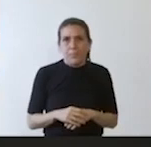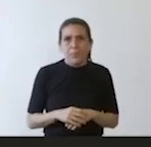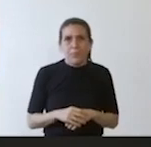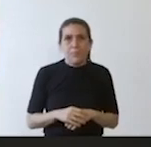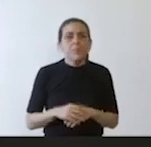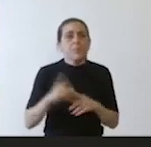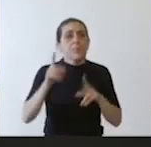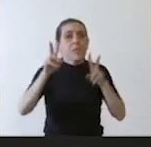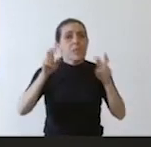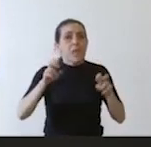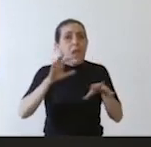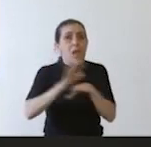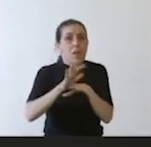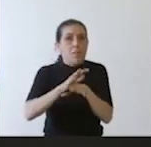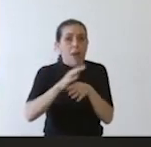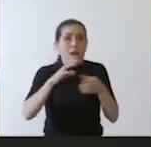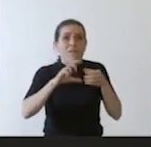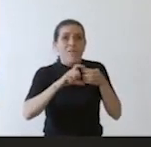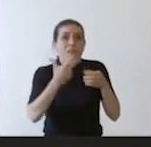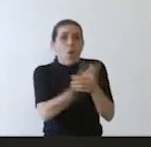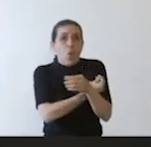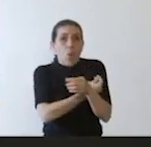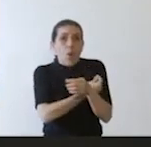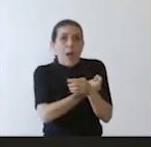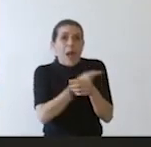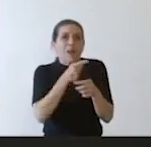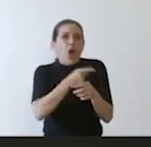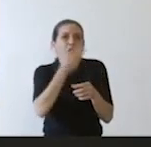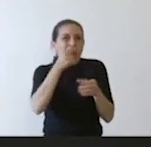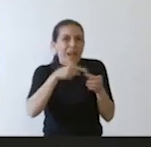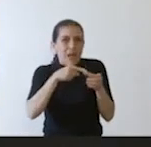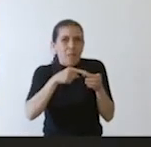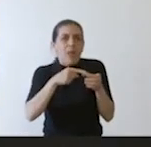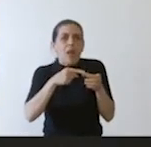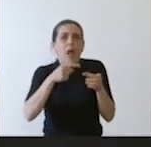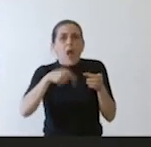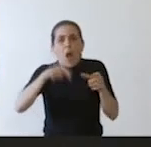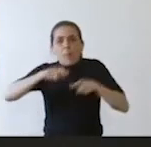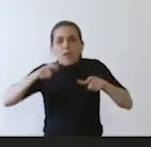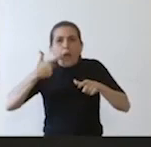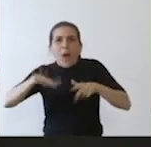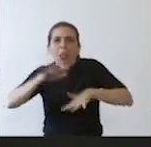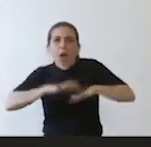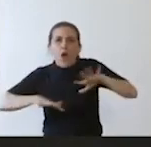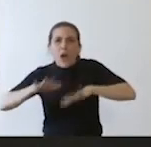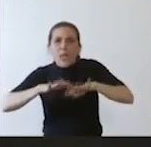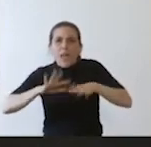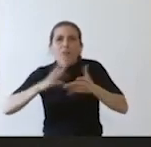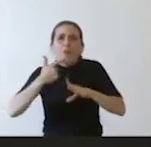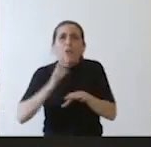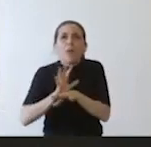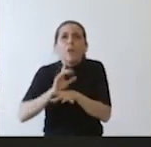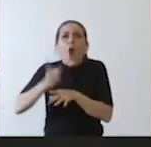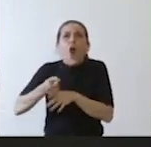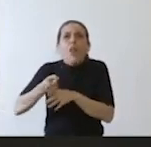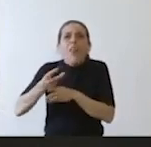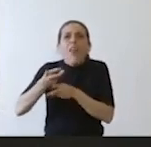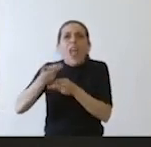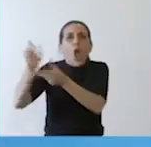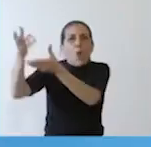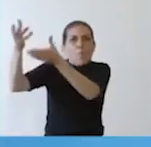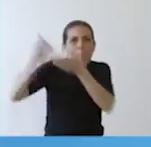La vacunación antigripal se está terminando de organizar, digamos, lo que se llama la orden de compra para empezar a